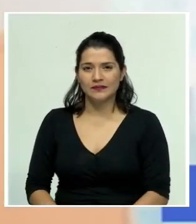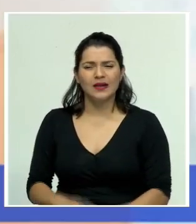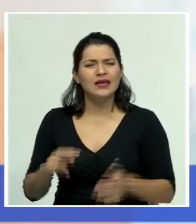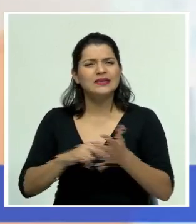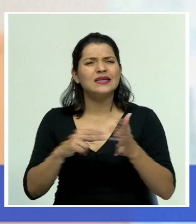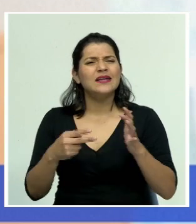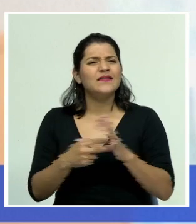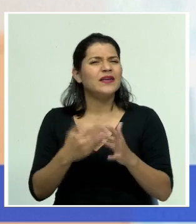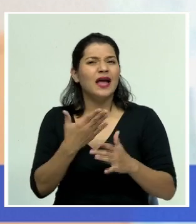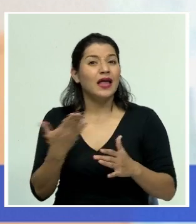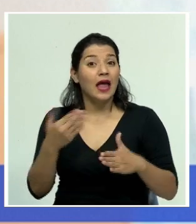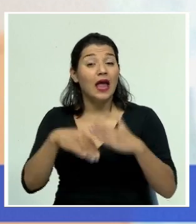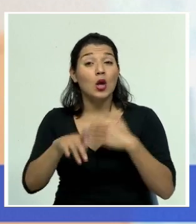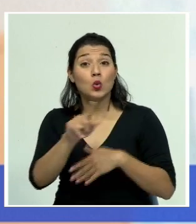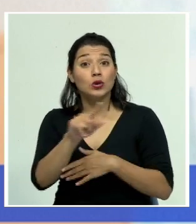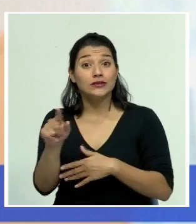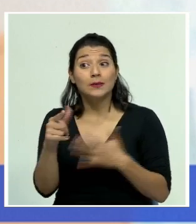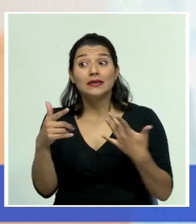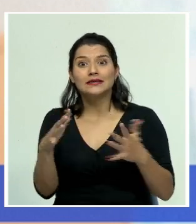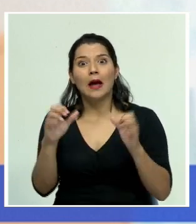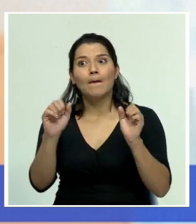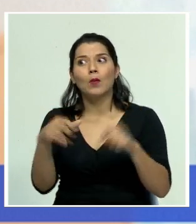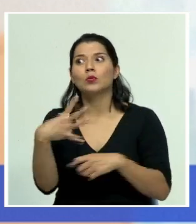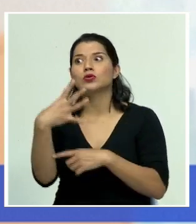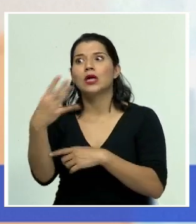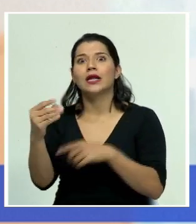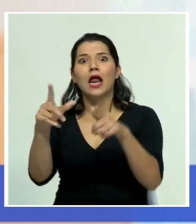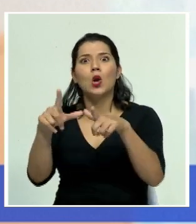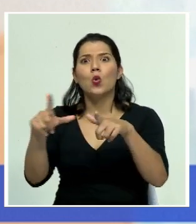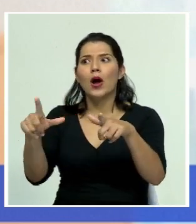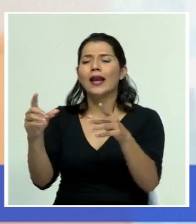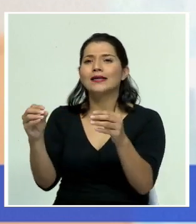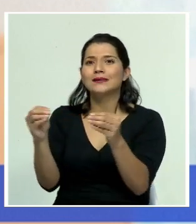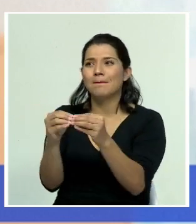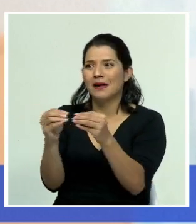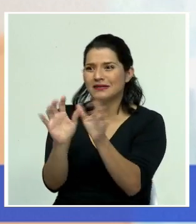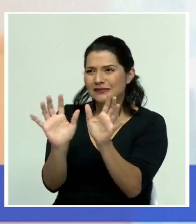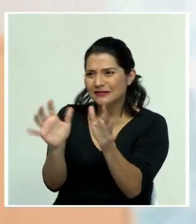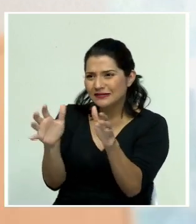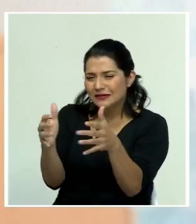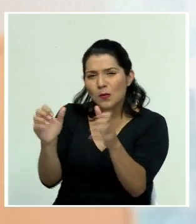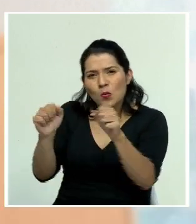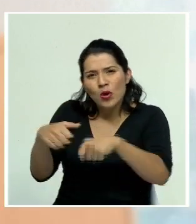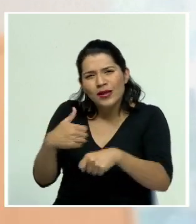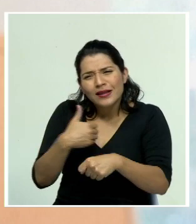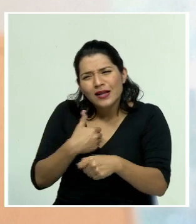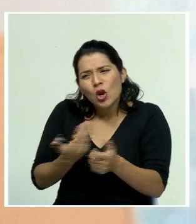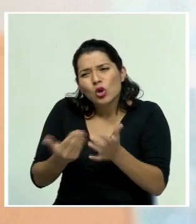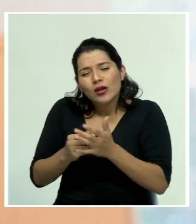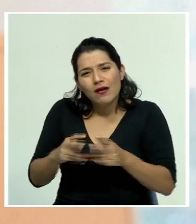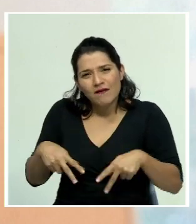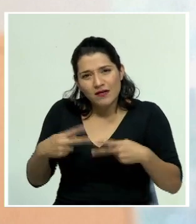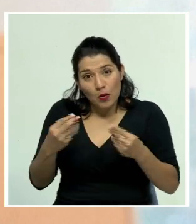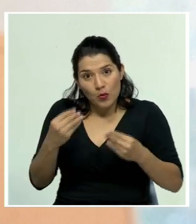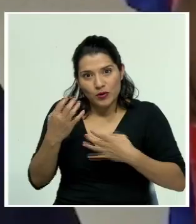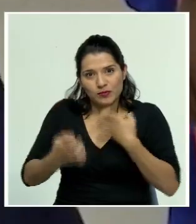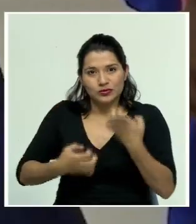Significa que en tan solo unas semanas podremos llevarla a lugares cerrados y recuperar un poco de nuestras vidas. Es muy